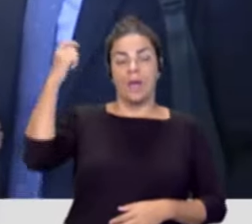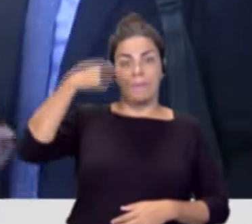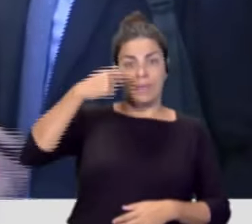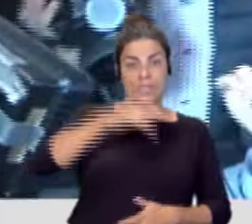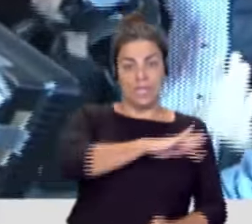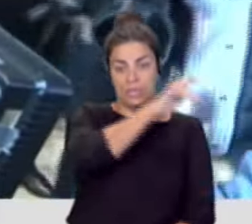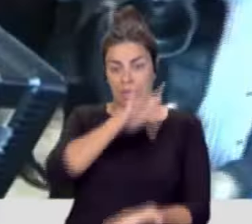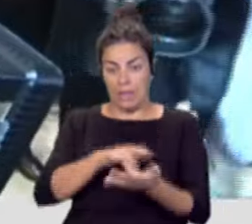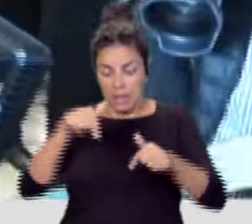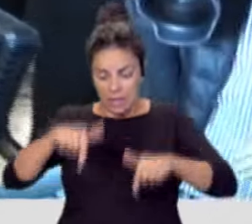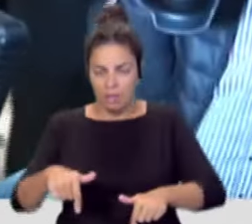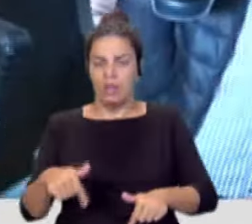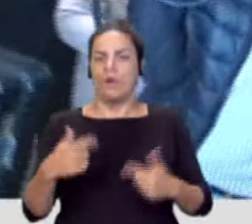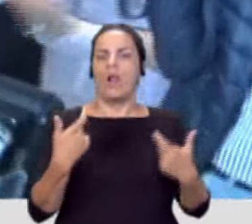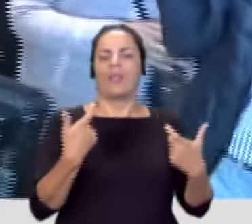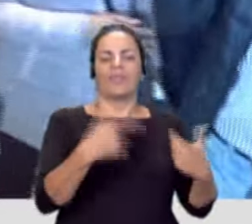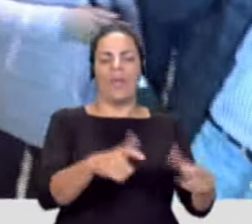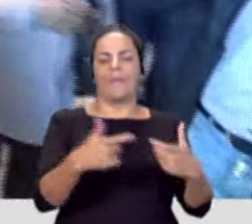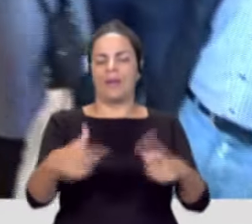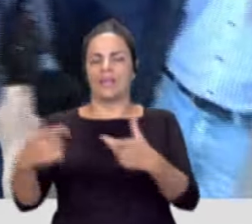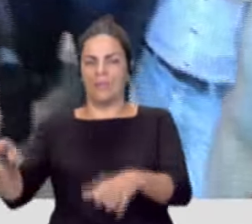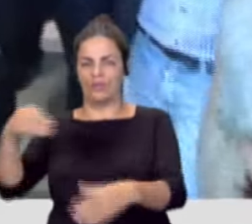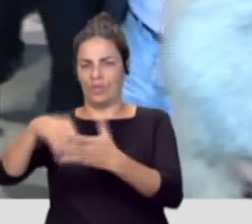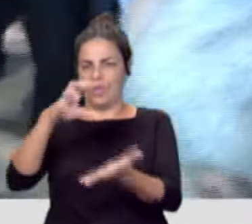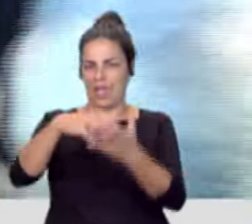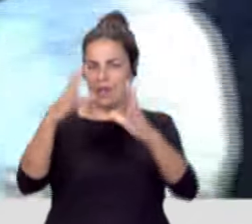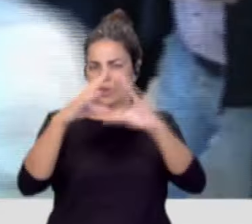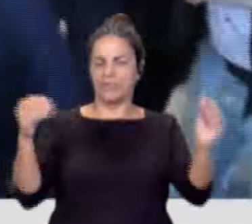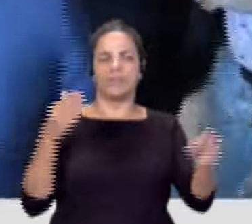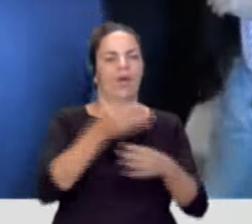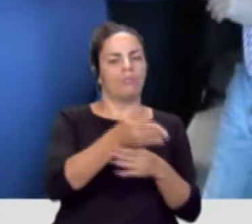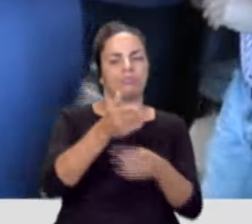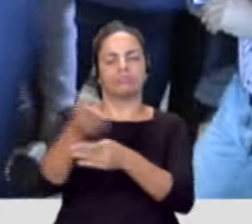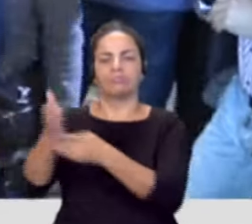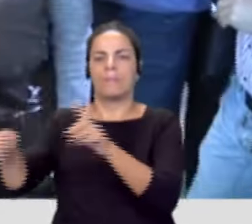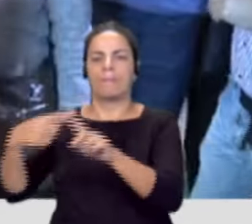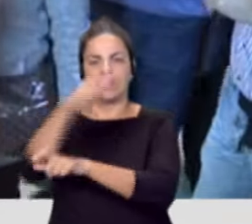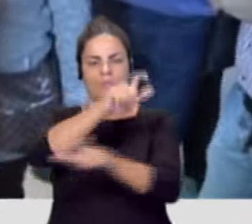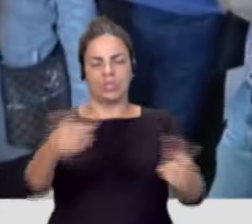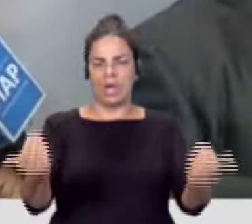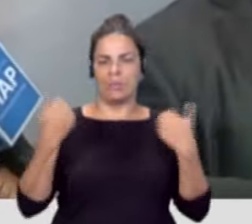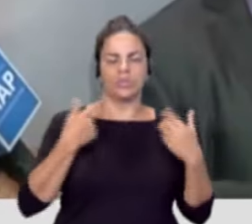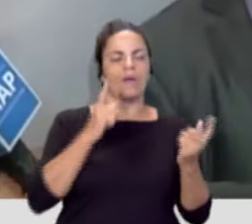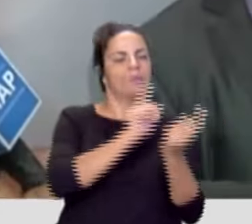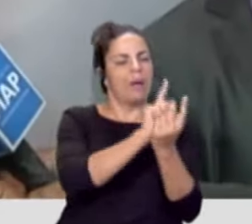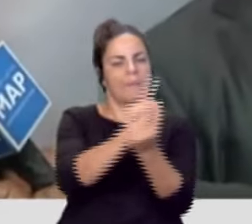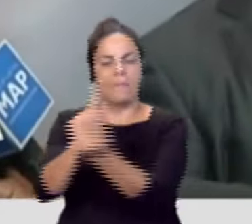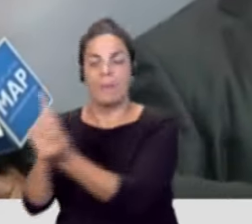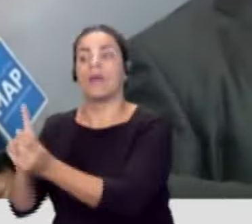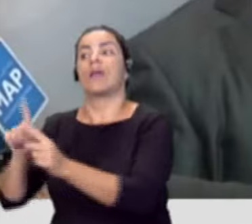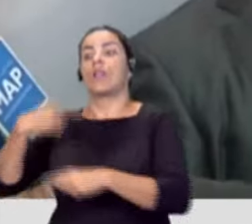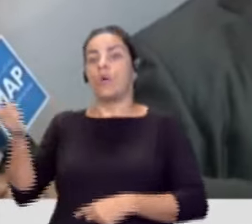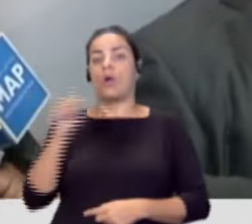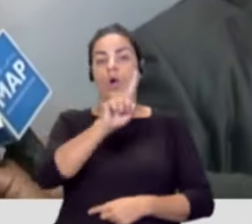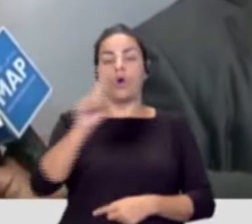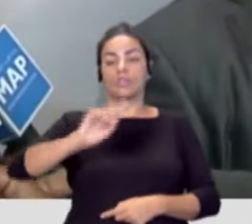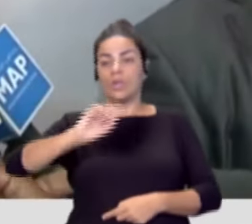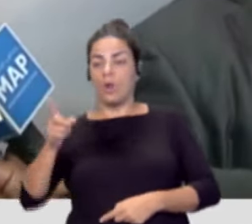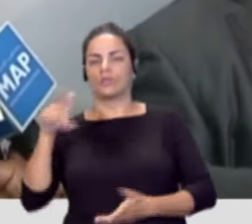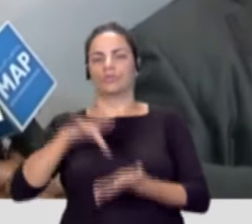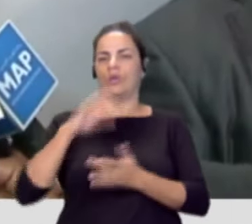visitar diferentes departamentos de este campus, encontrarse con los responsables y a las 11:15 va a dar una conferencia.